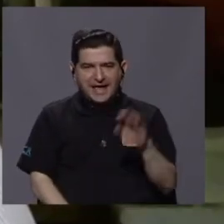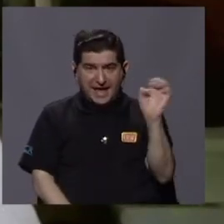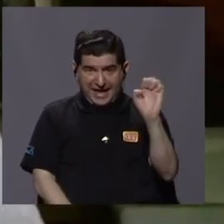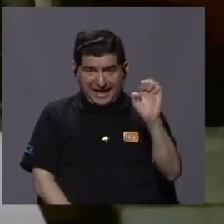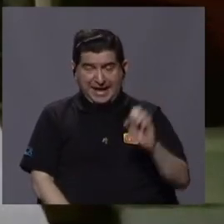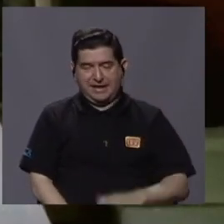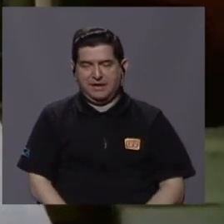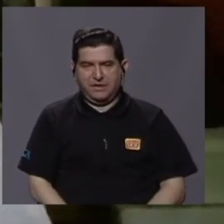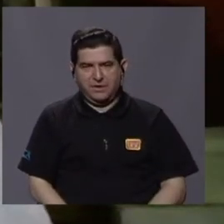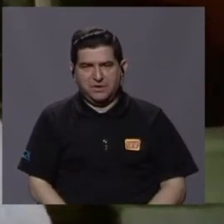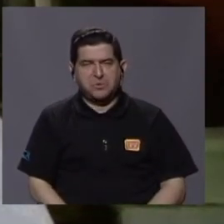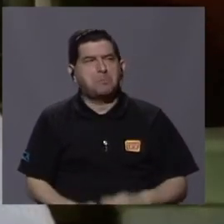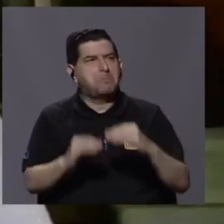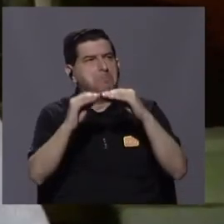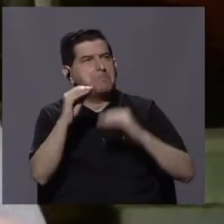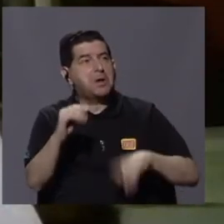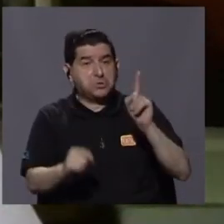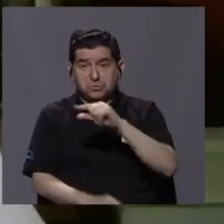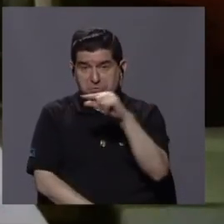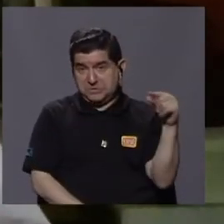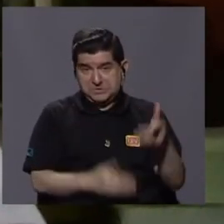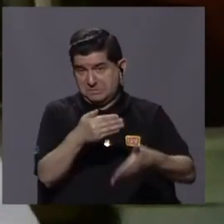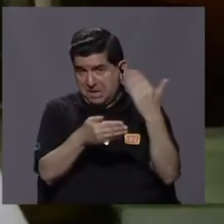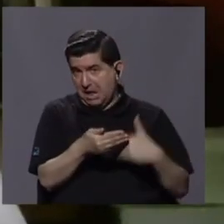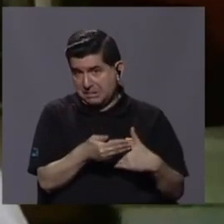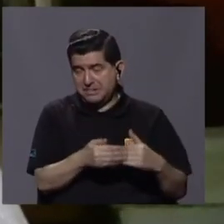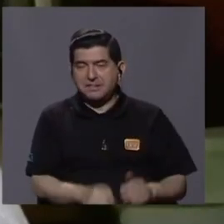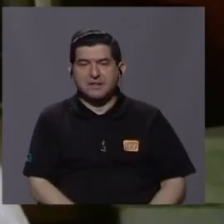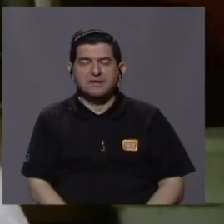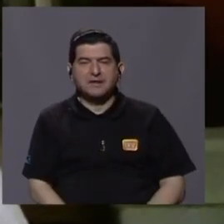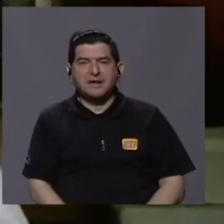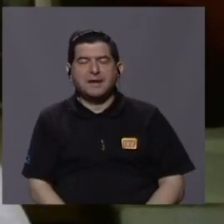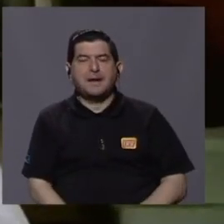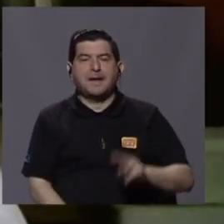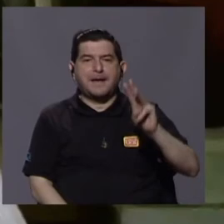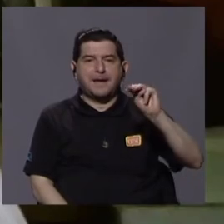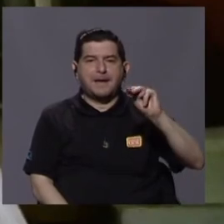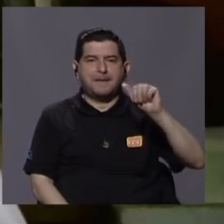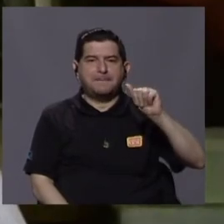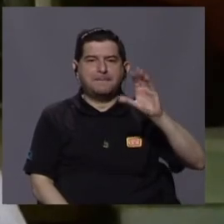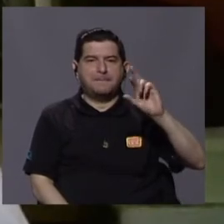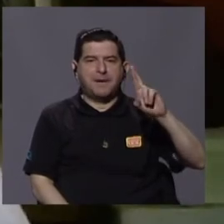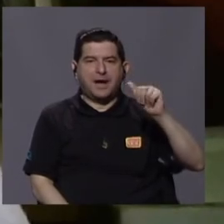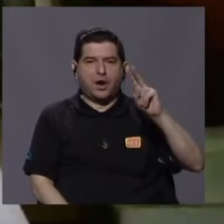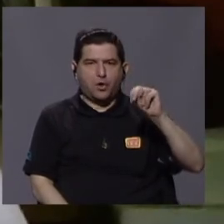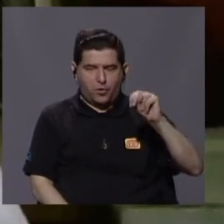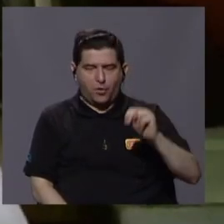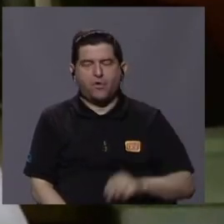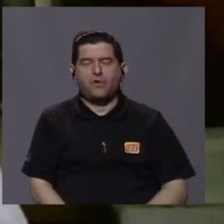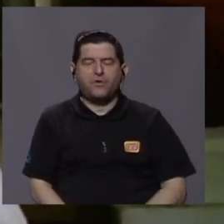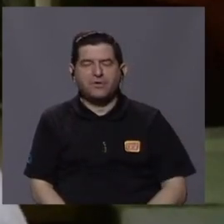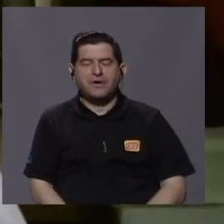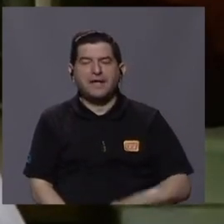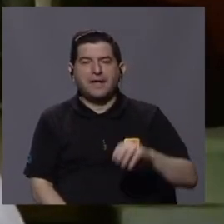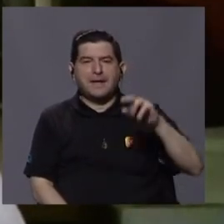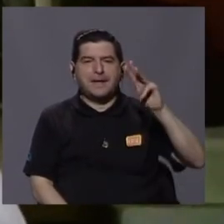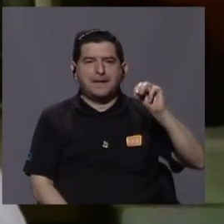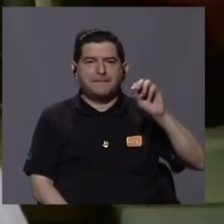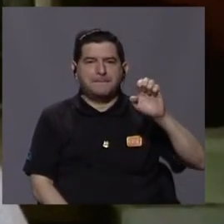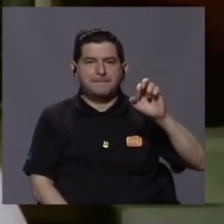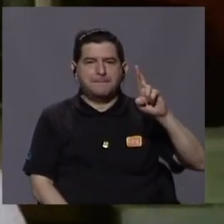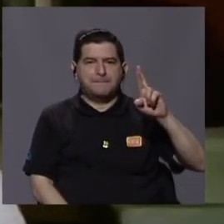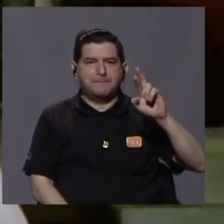hace menos de una semana enmanuel macrón angela merkel macky sall que es el